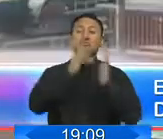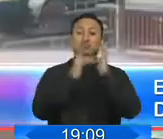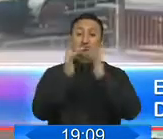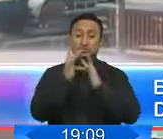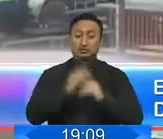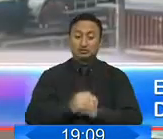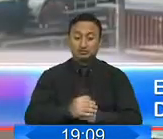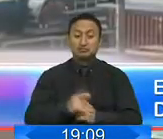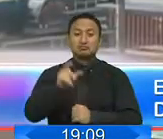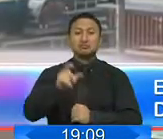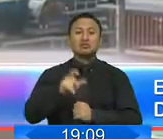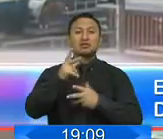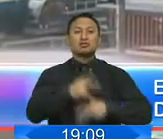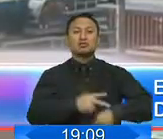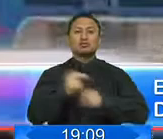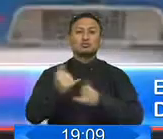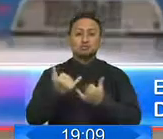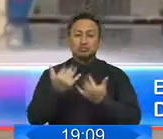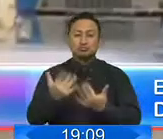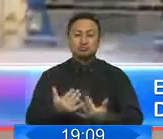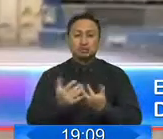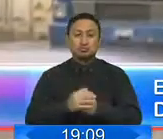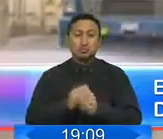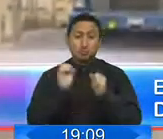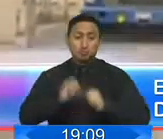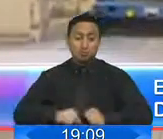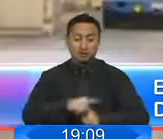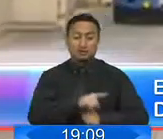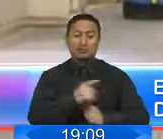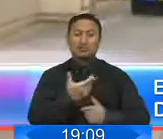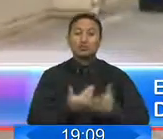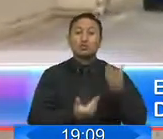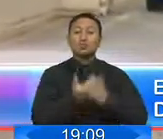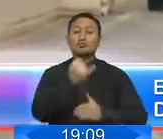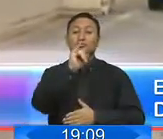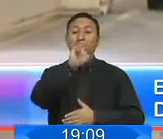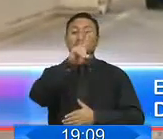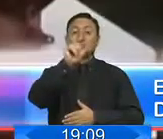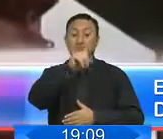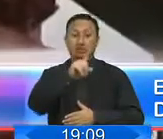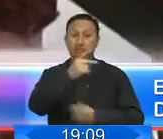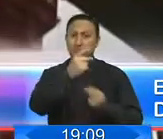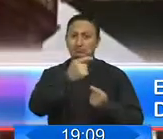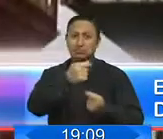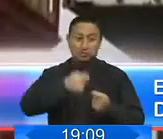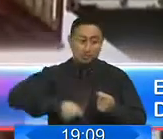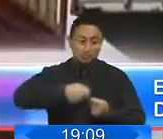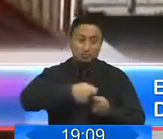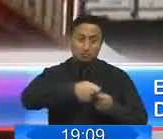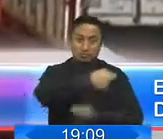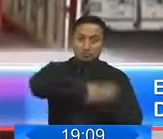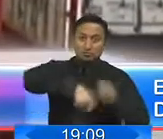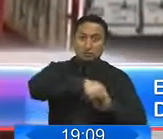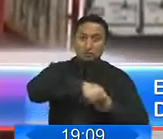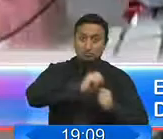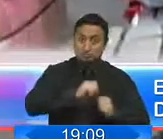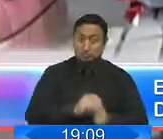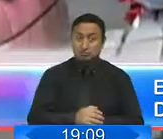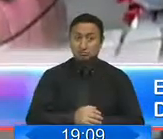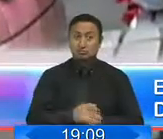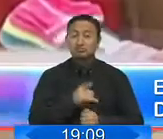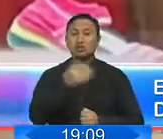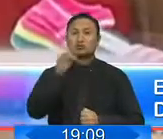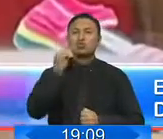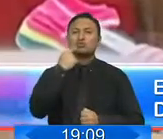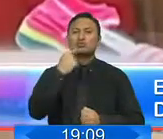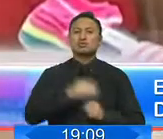los exportadores están a la espera de que puedan acceder a la devolución inmediata del impuesto al valor agregado, IVA. El documento prevé